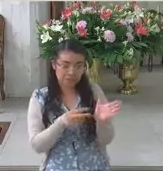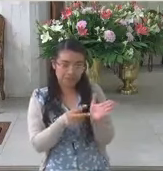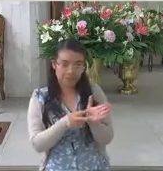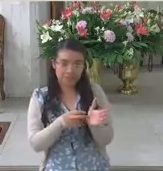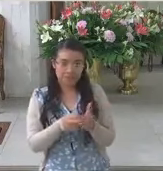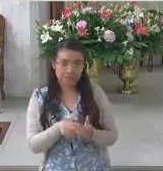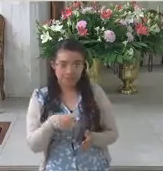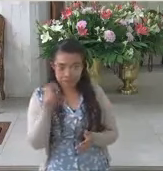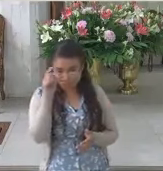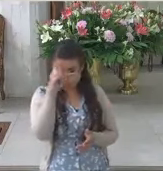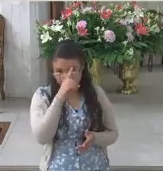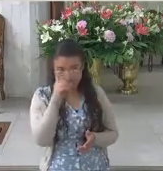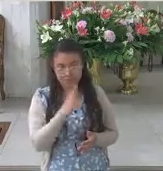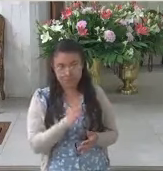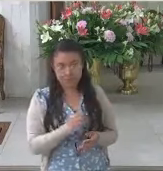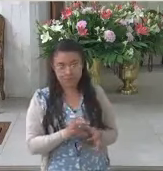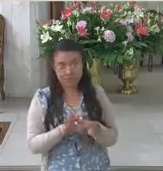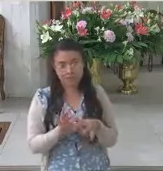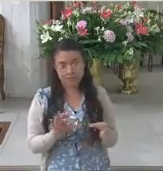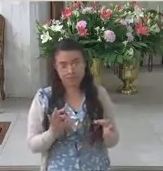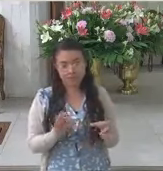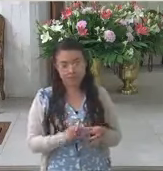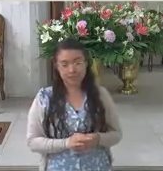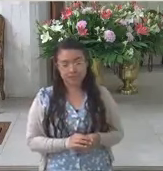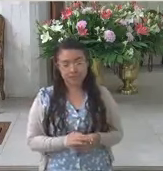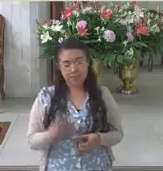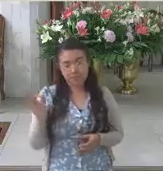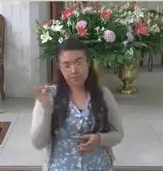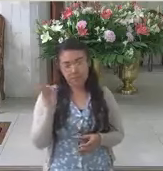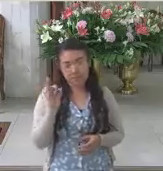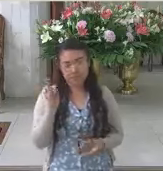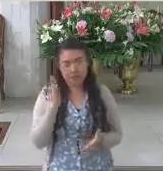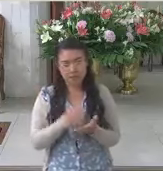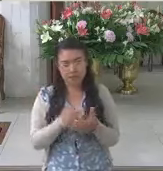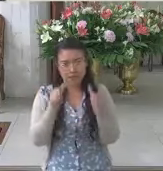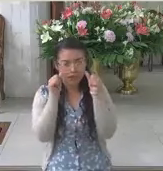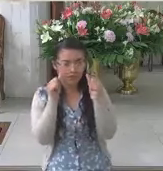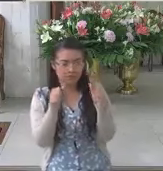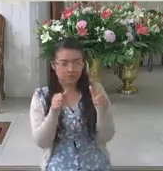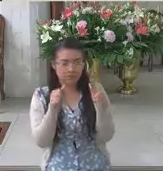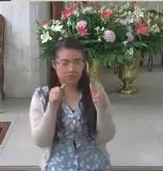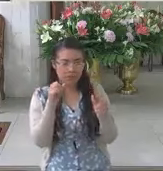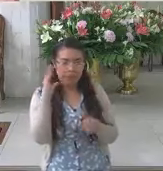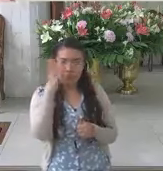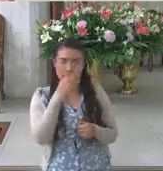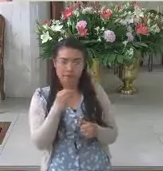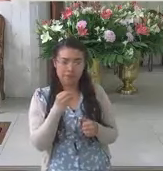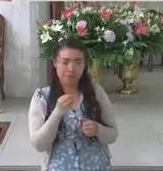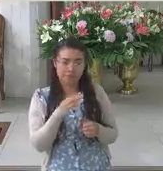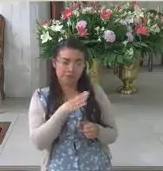cantores de amor no estamos aquí para endulzarles a ustedes el oído al pecado le